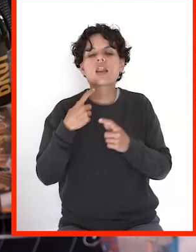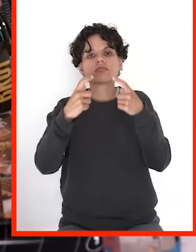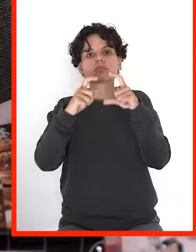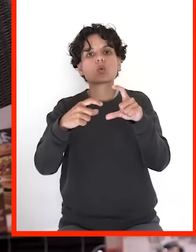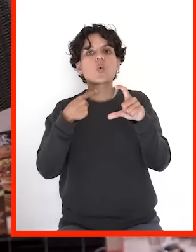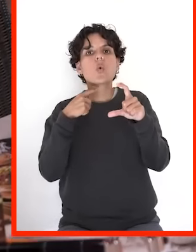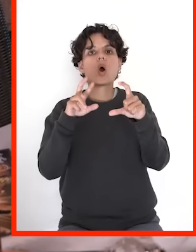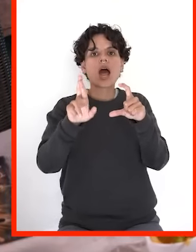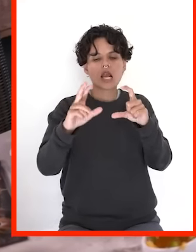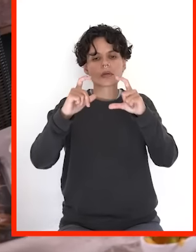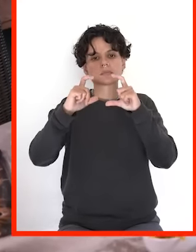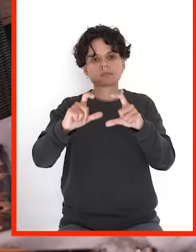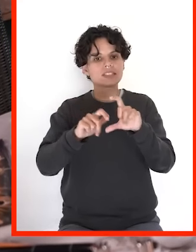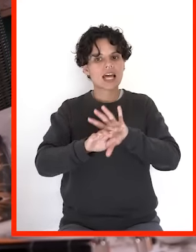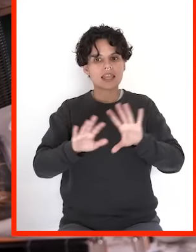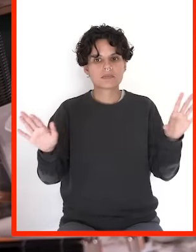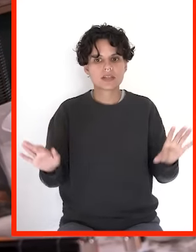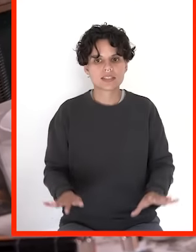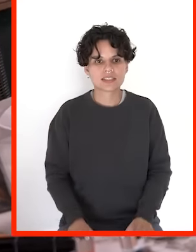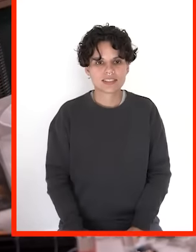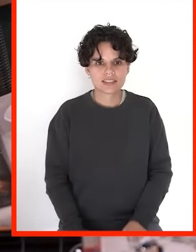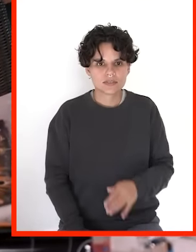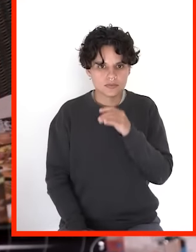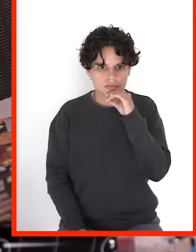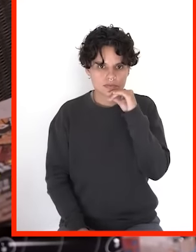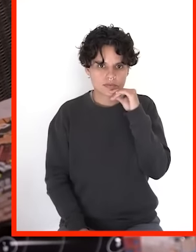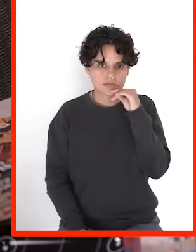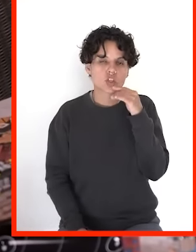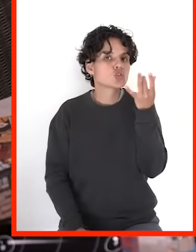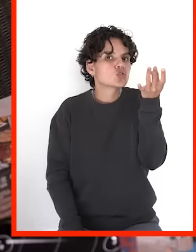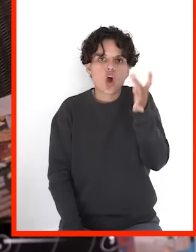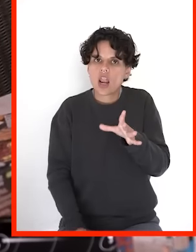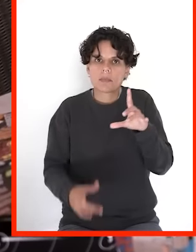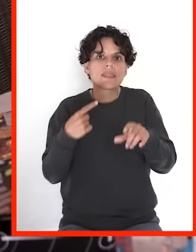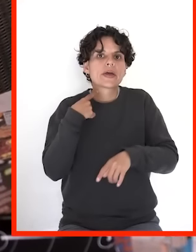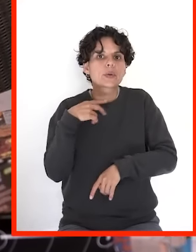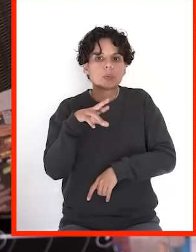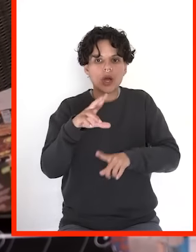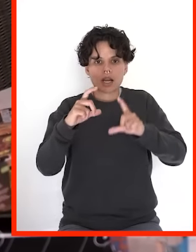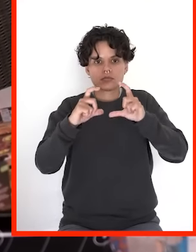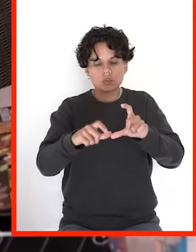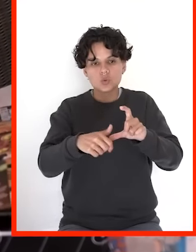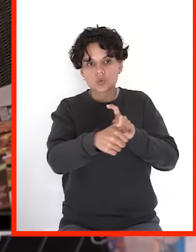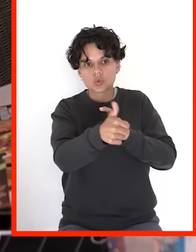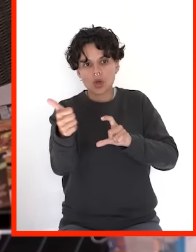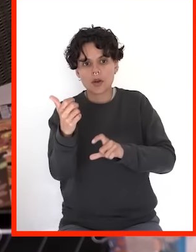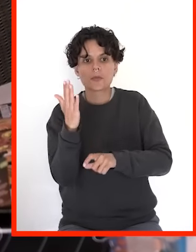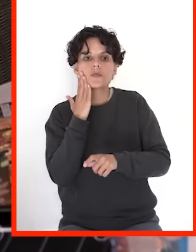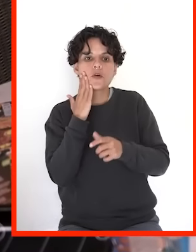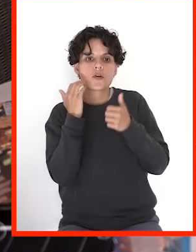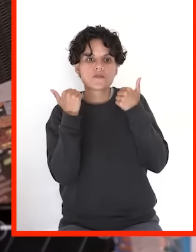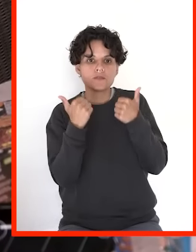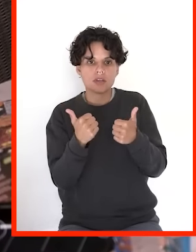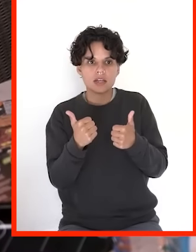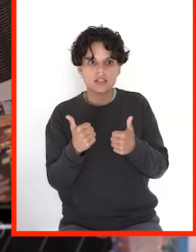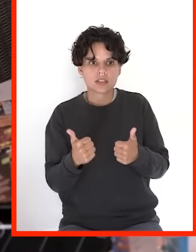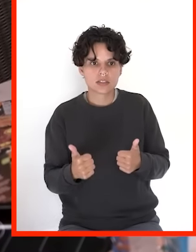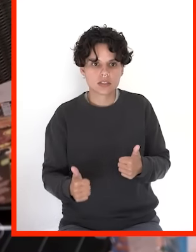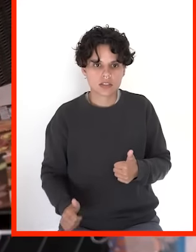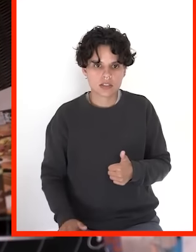¿eh? A la rey le gusta. No, pero es solo por el código QR. Se han portado súper bien los chiquillos. ¿Tenés hielito? Creo que el mejor